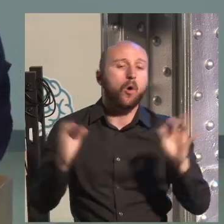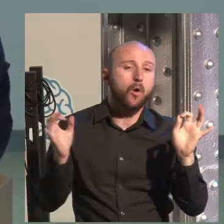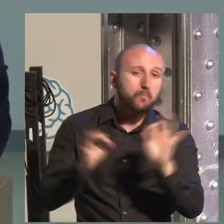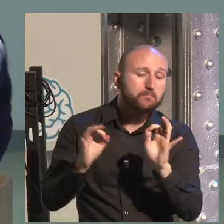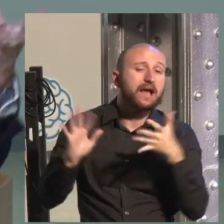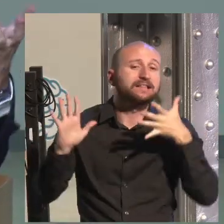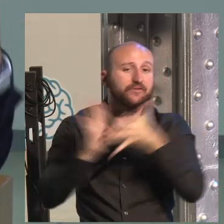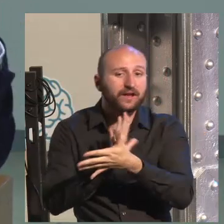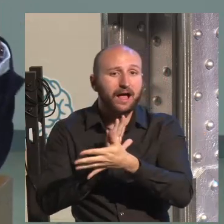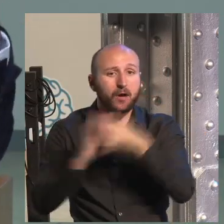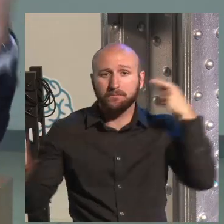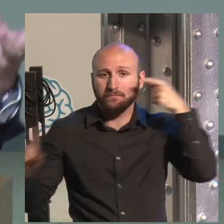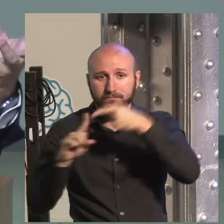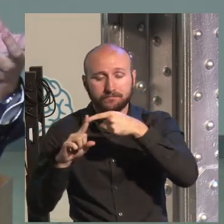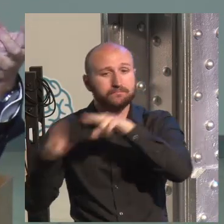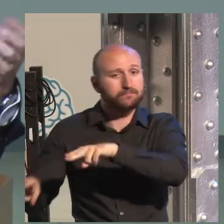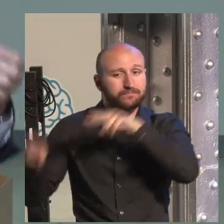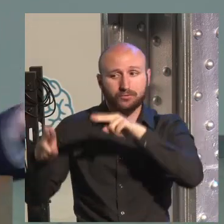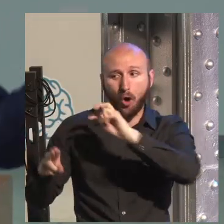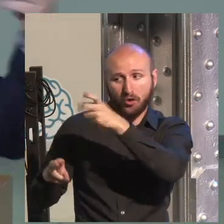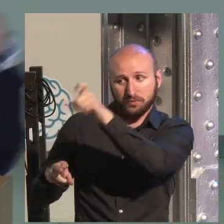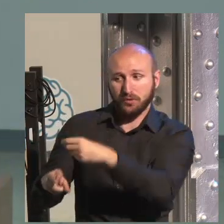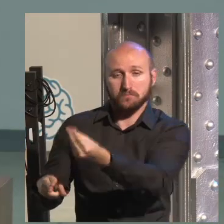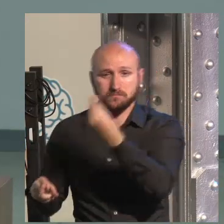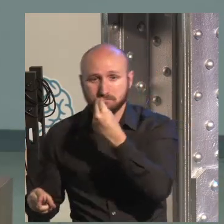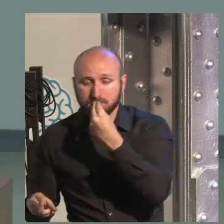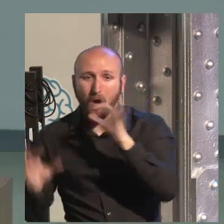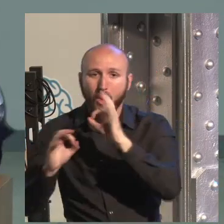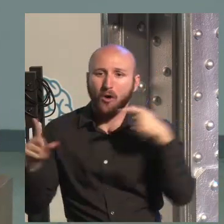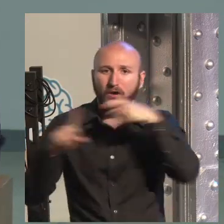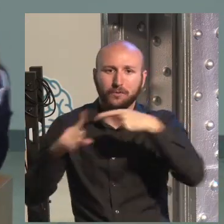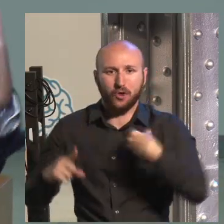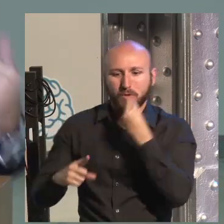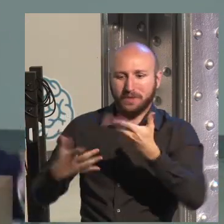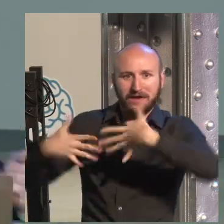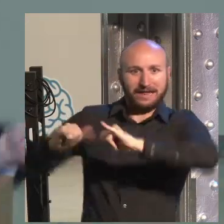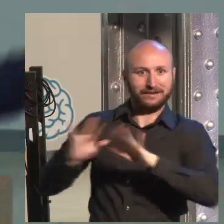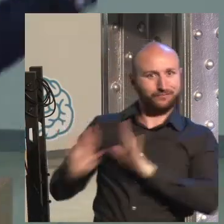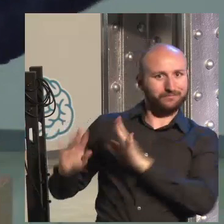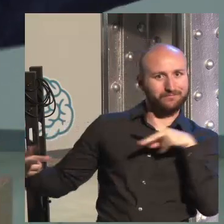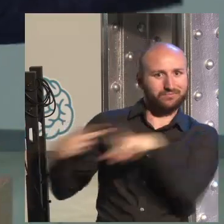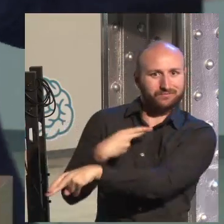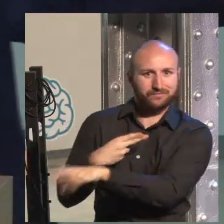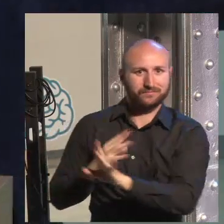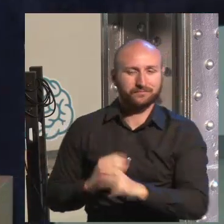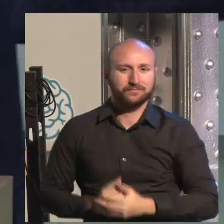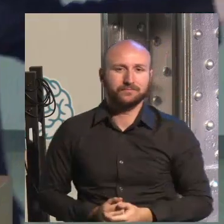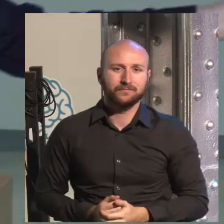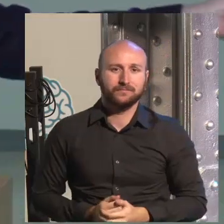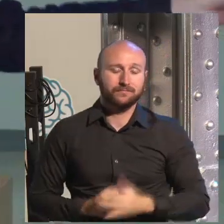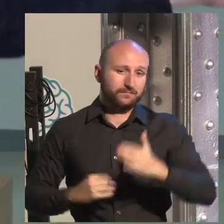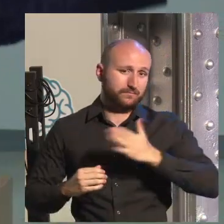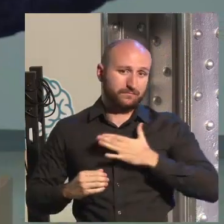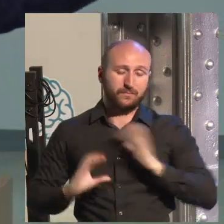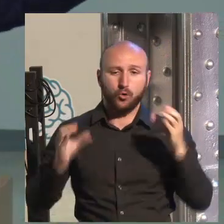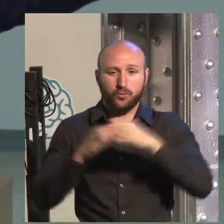para cazar, es decir, para comerse a otros, o para que no te coman. Cualquiera de las dos razones son buenas. En nuestra especie se dan las